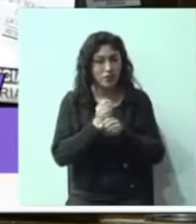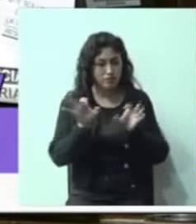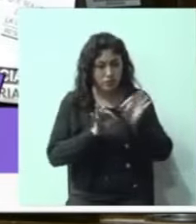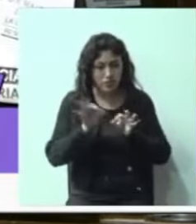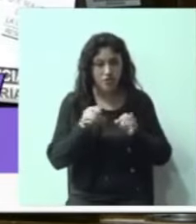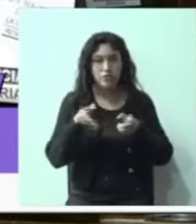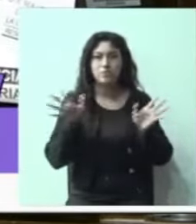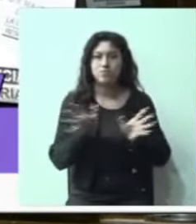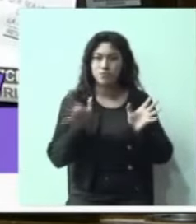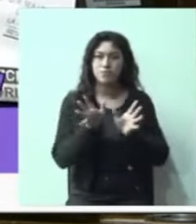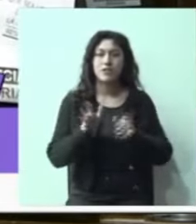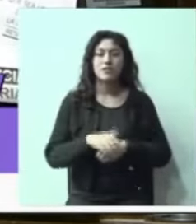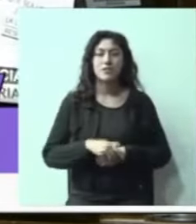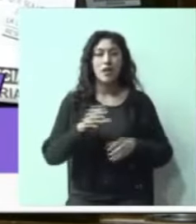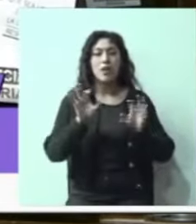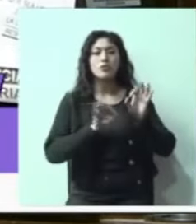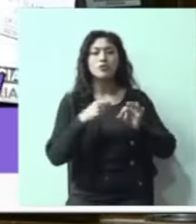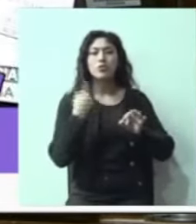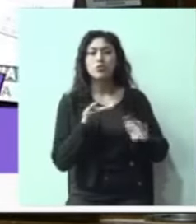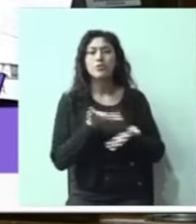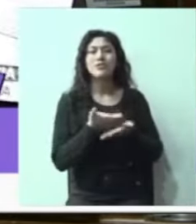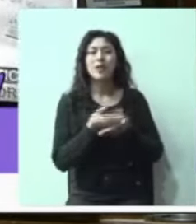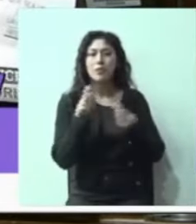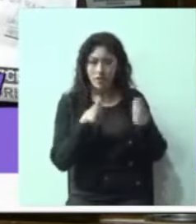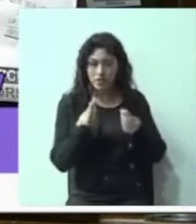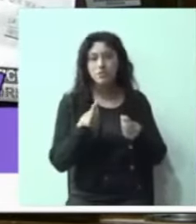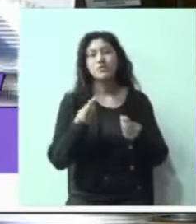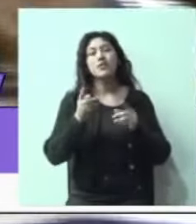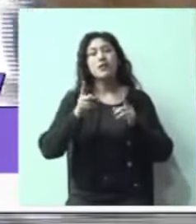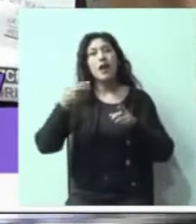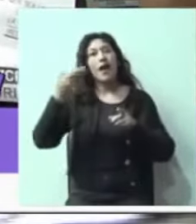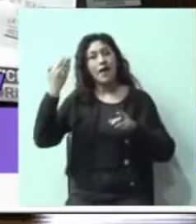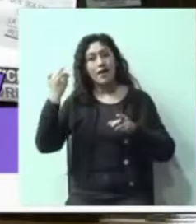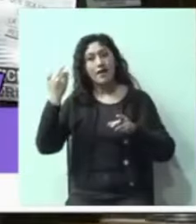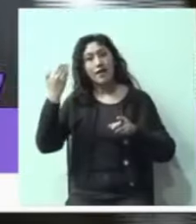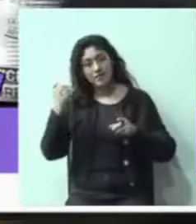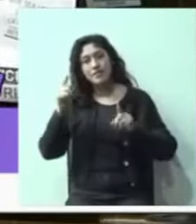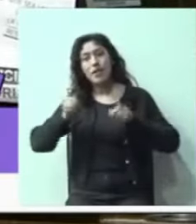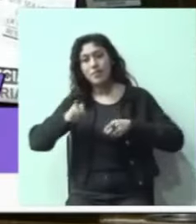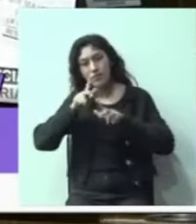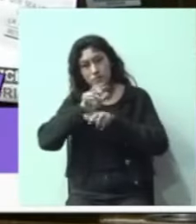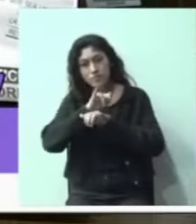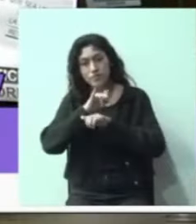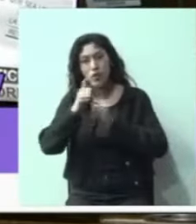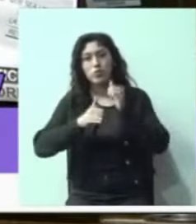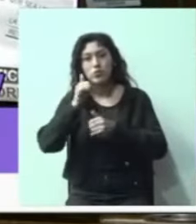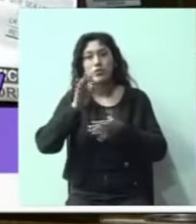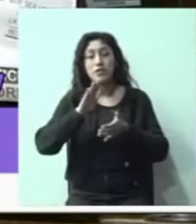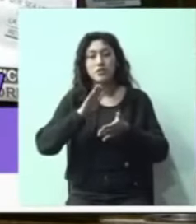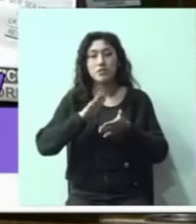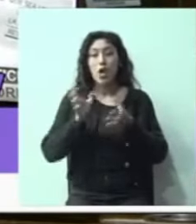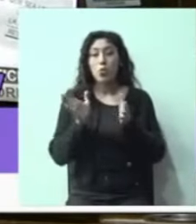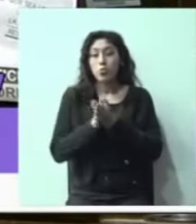quiero decir lo siguiente en relación a este proyecto que hemos presentado. Lo he dicho también el otro día, en una reunión que hubo acá organizado por los compañeros